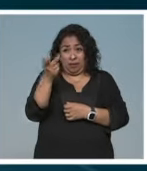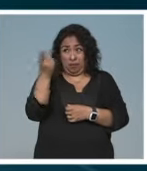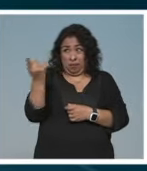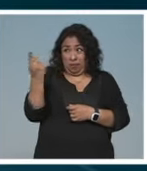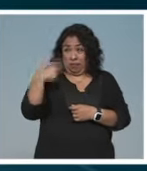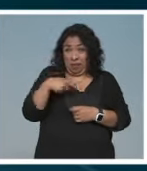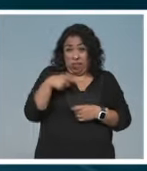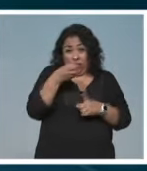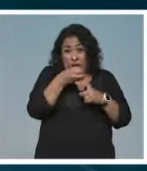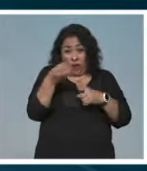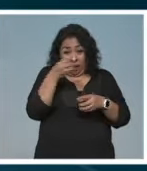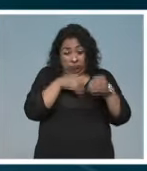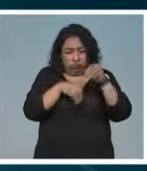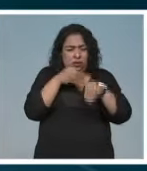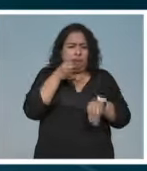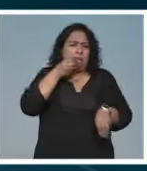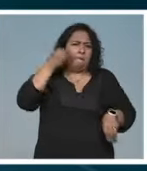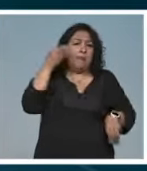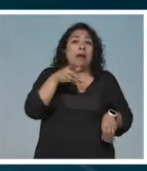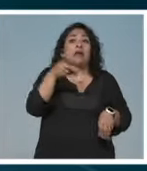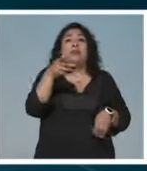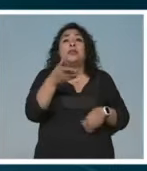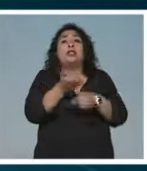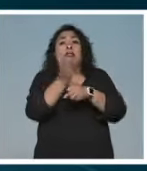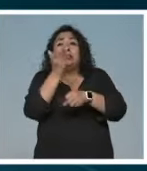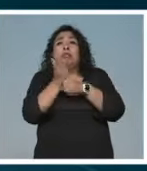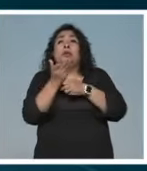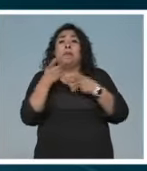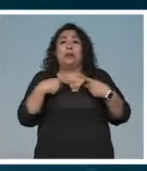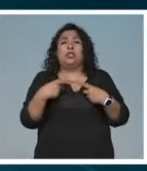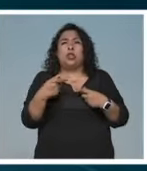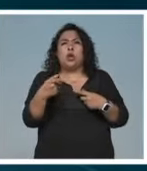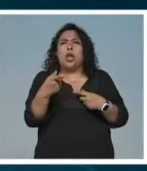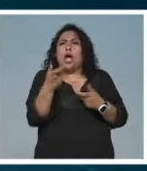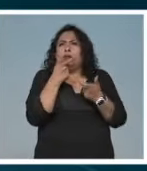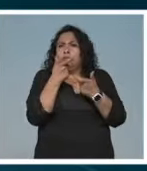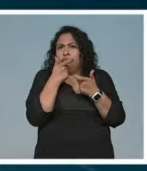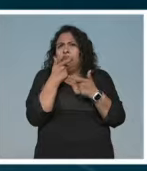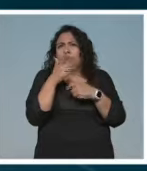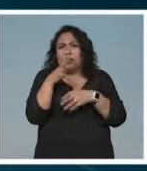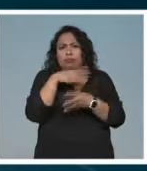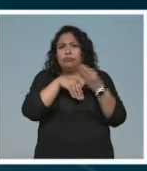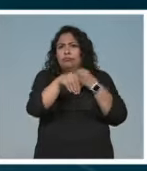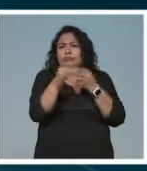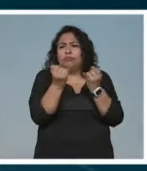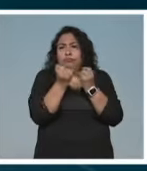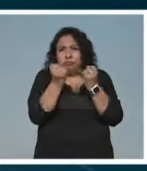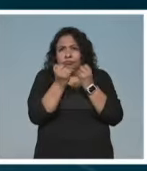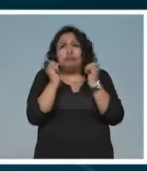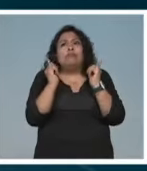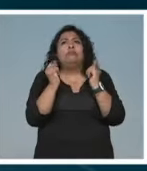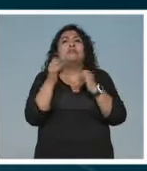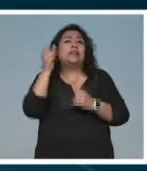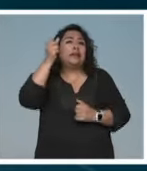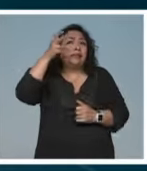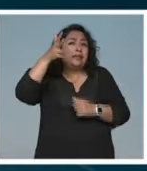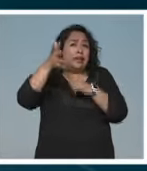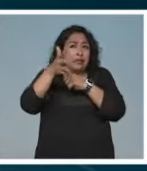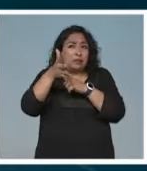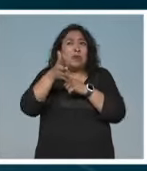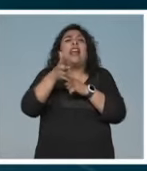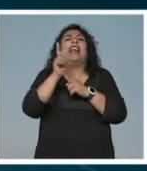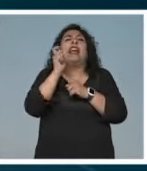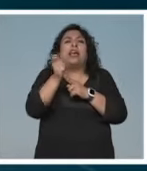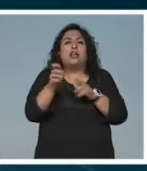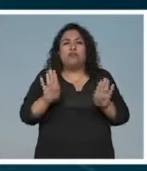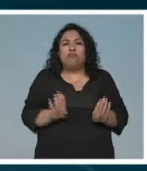genial. Es una comedia, ¿no? Y la gente se ríe porque se reconoce en ellas, porque son esenciales, y además Shakespeare es un gran